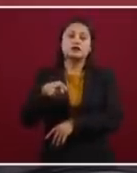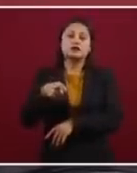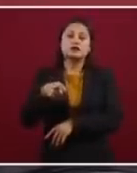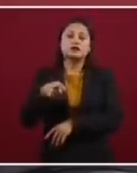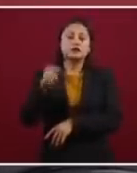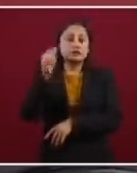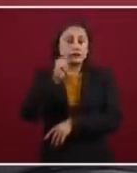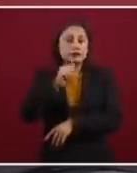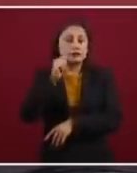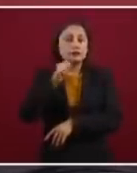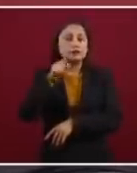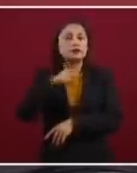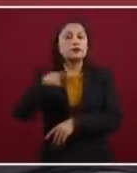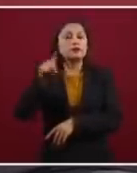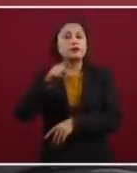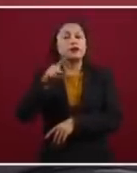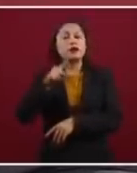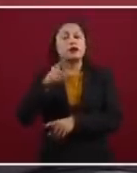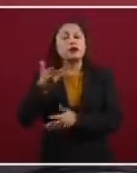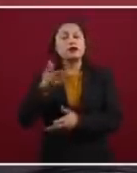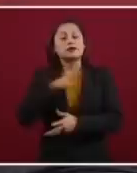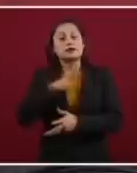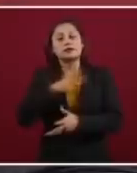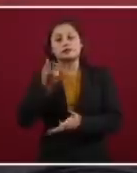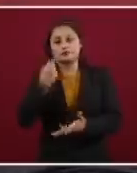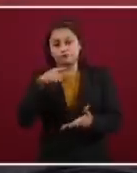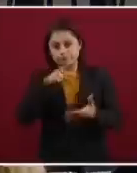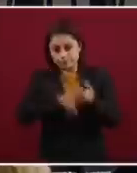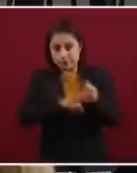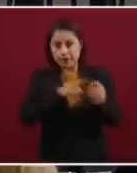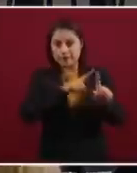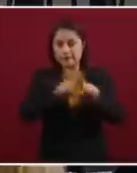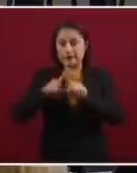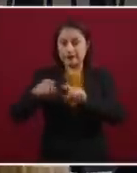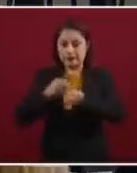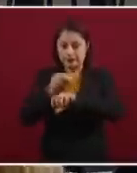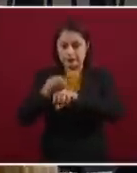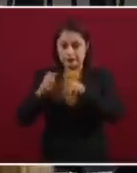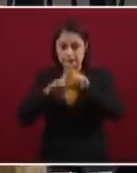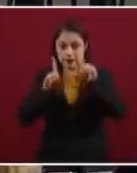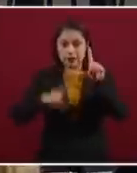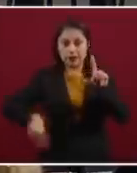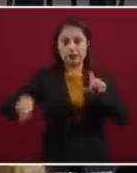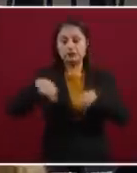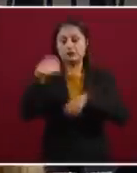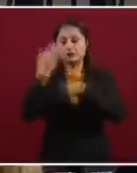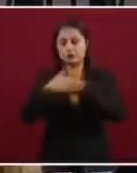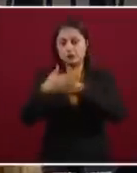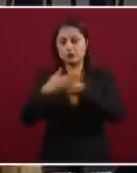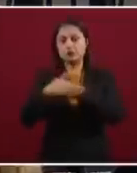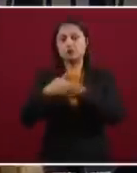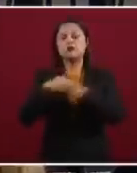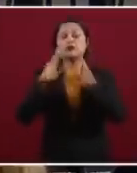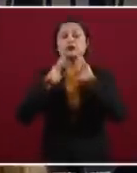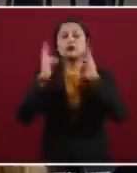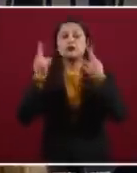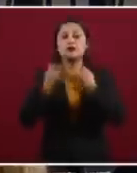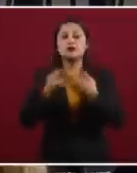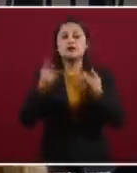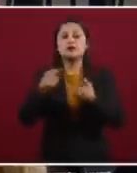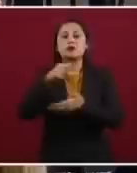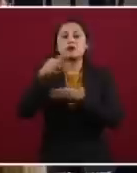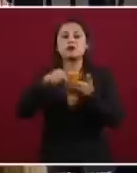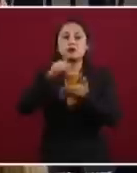todos los estados y regiones del país a continuar con posterioridad con una reunión para la zona centro y